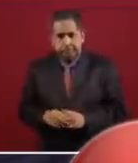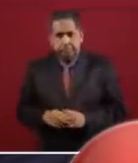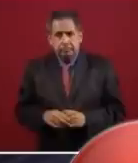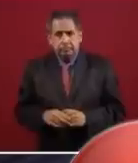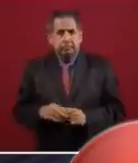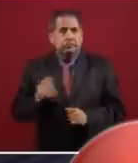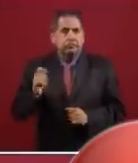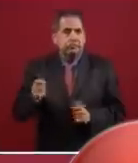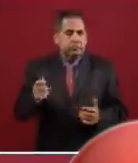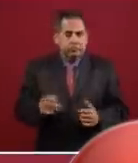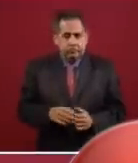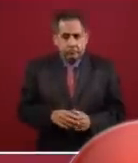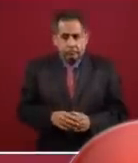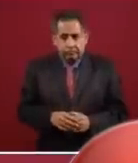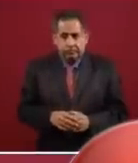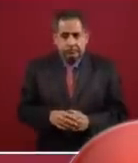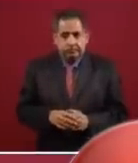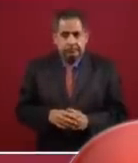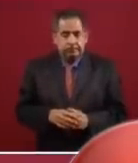Lo que